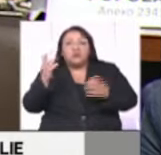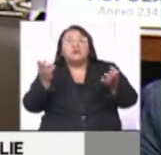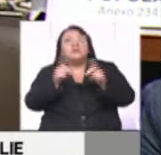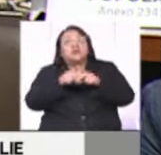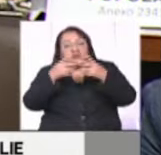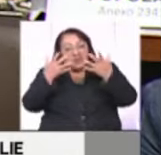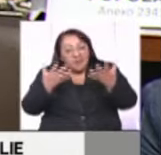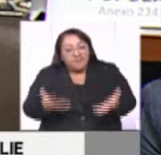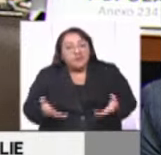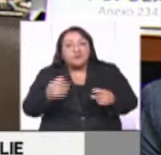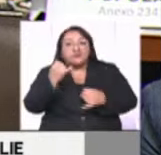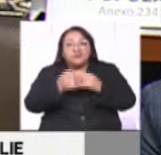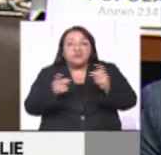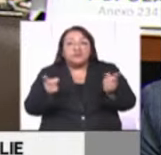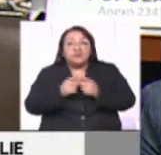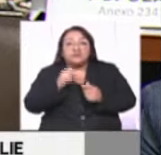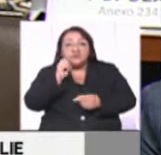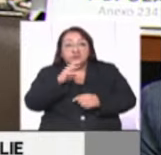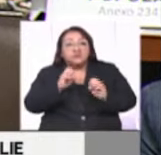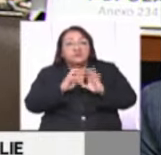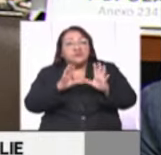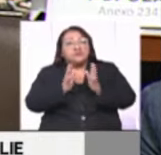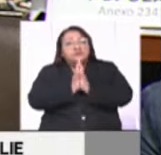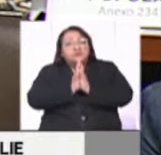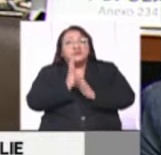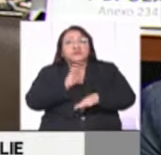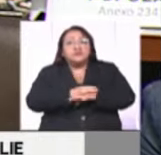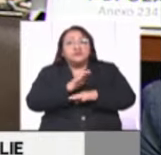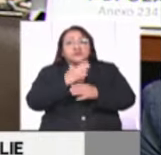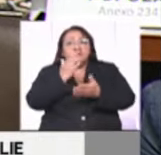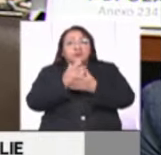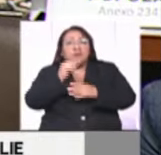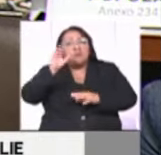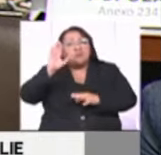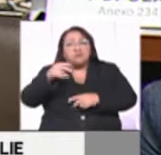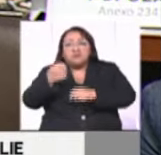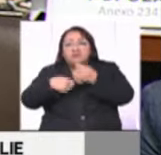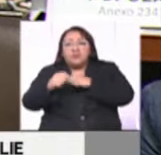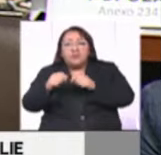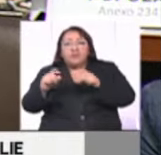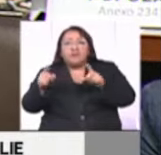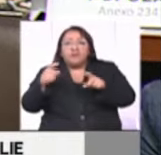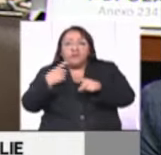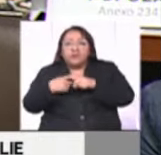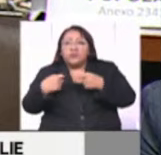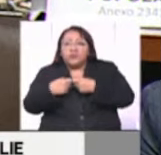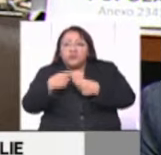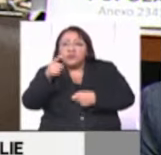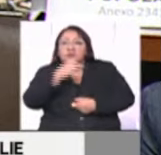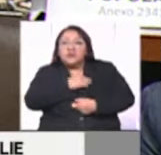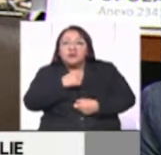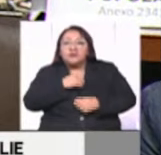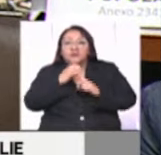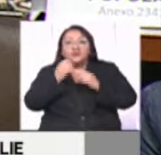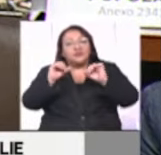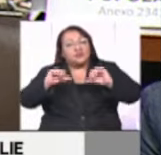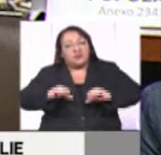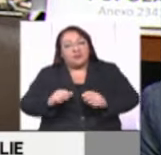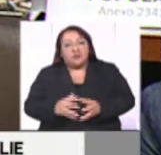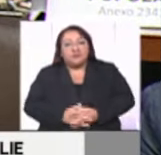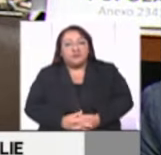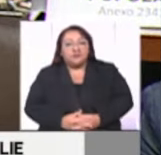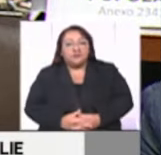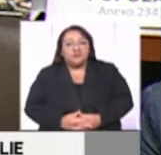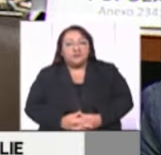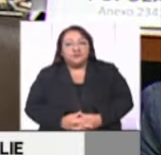también existen conclusiones contundentes respecto a las irregularidades existidas en ese proceso de orden de servicio y